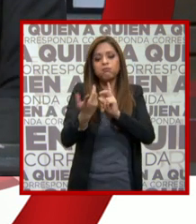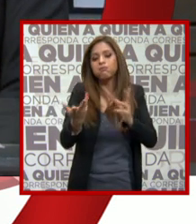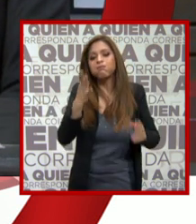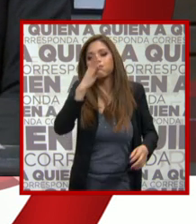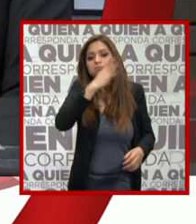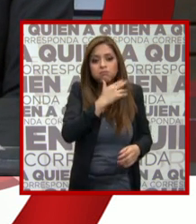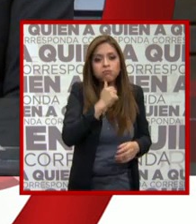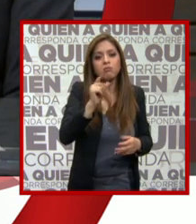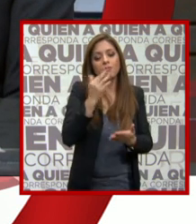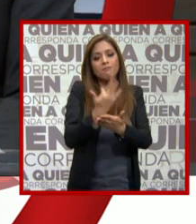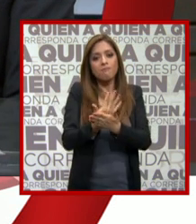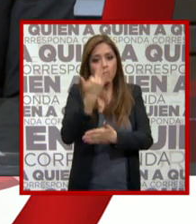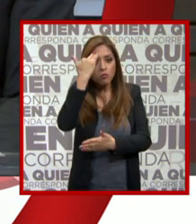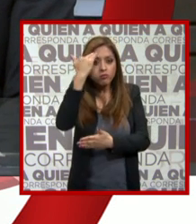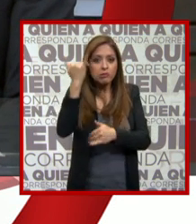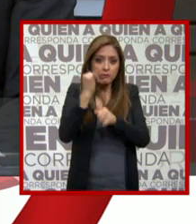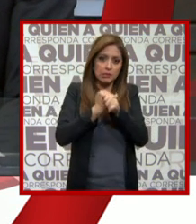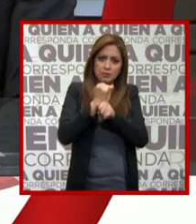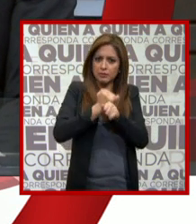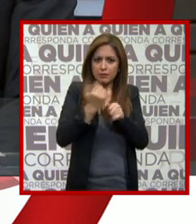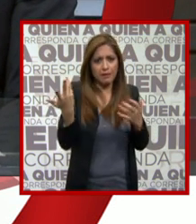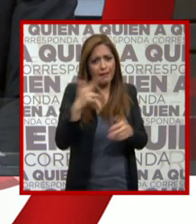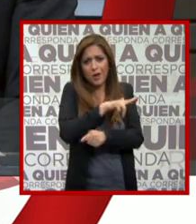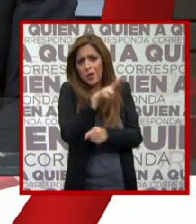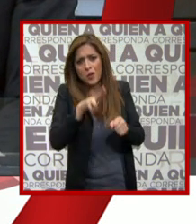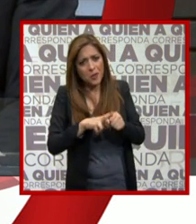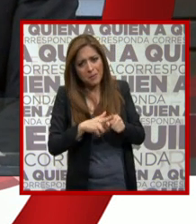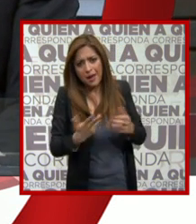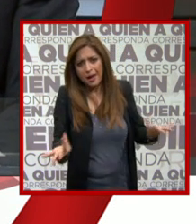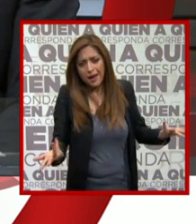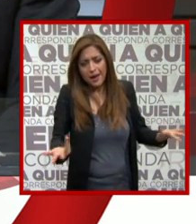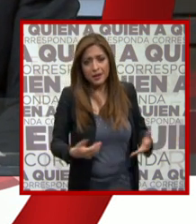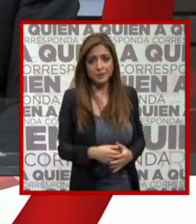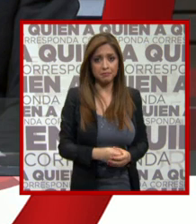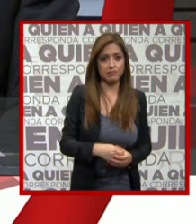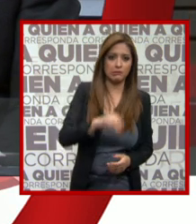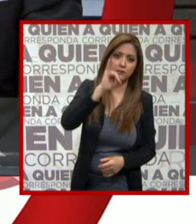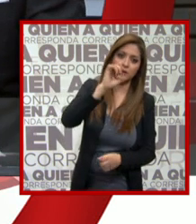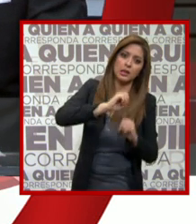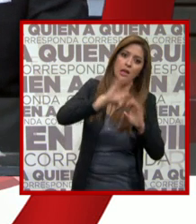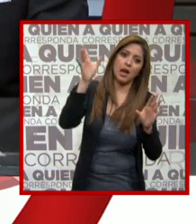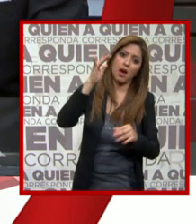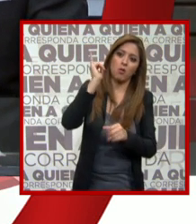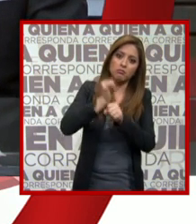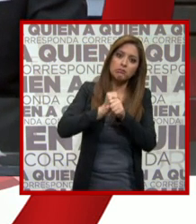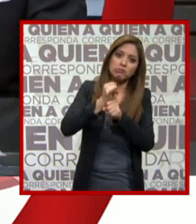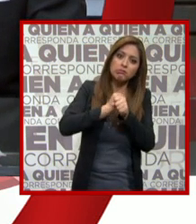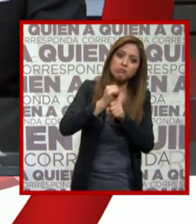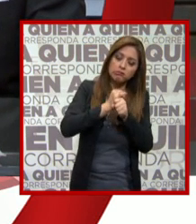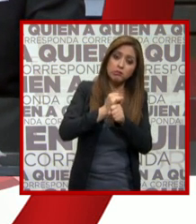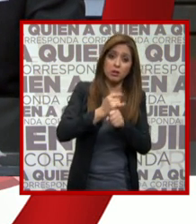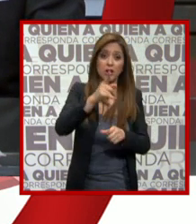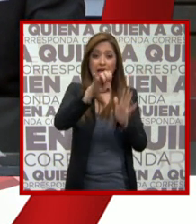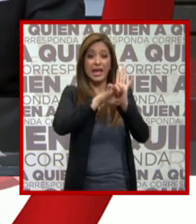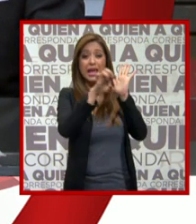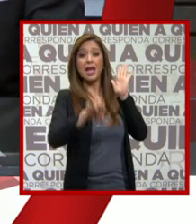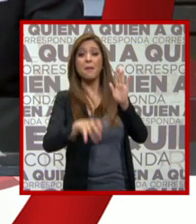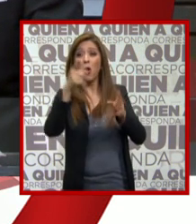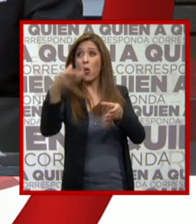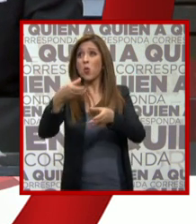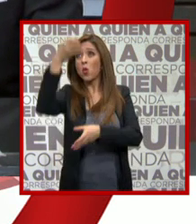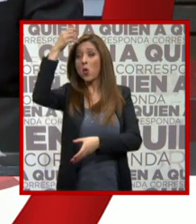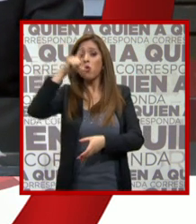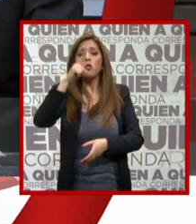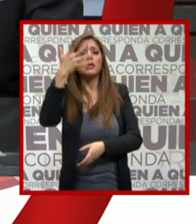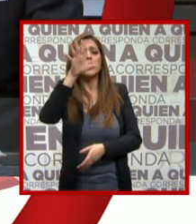tiempos normales. Claro. Y están si, en una investigación. Si fuera no un poste fácil, de luz, pues sí. Lo encuentras en 10 minutos. Claro que sí. Sí no le puedes es, exigir señor. Más si está apareciendo